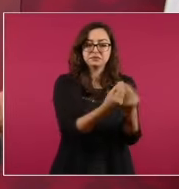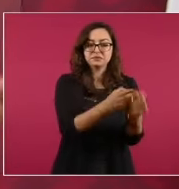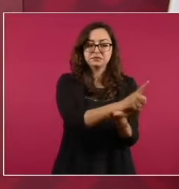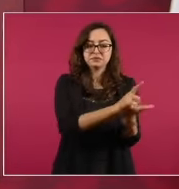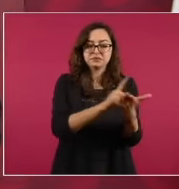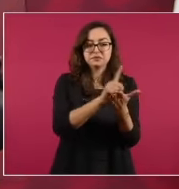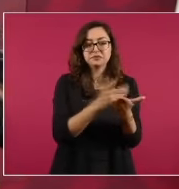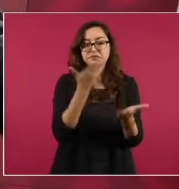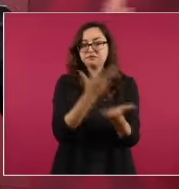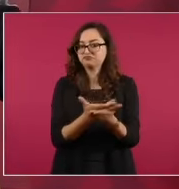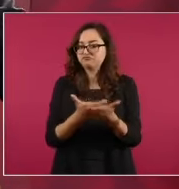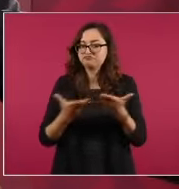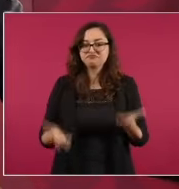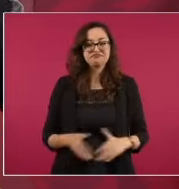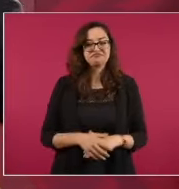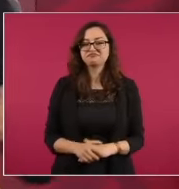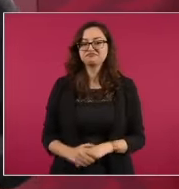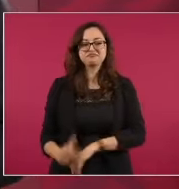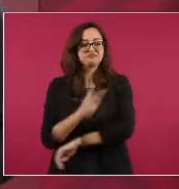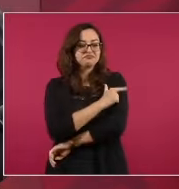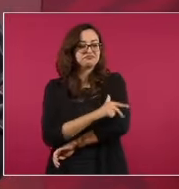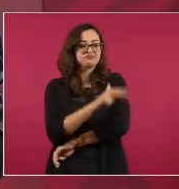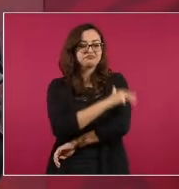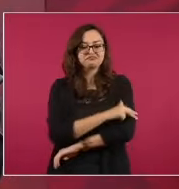no, ahora es Guardia Nacional